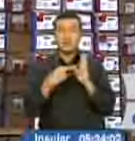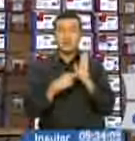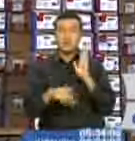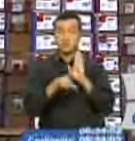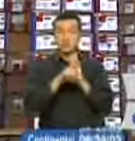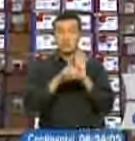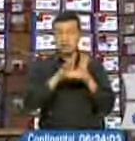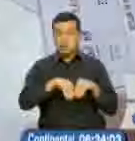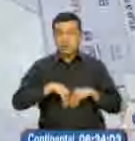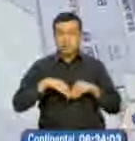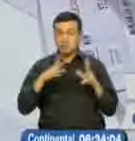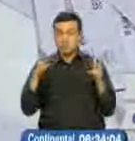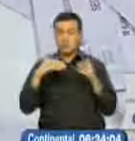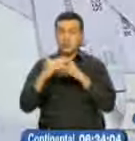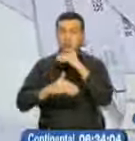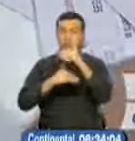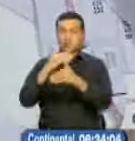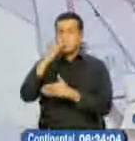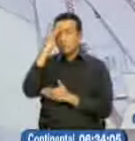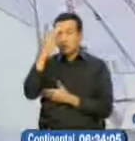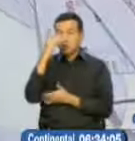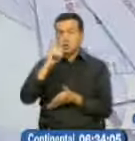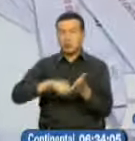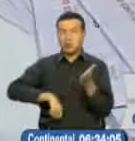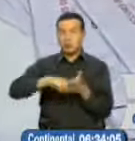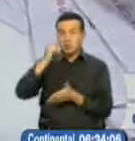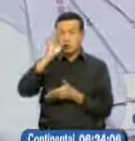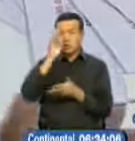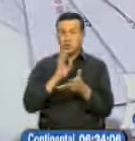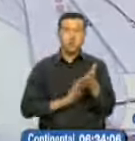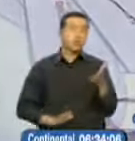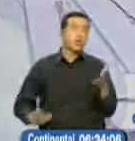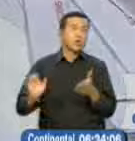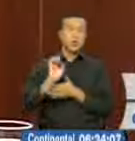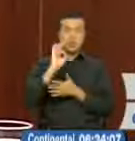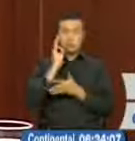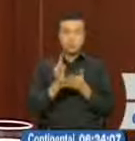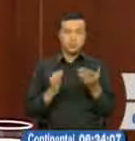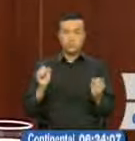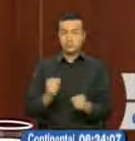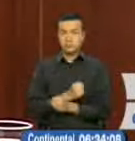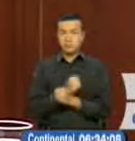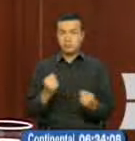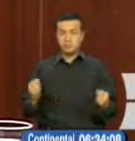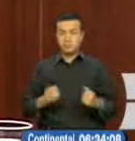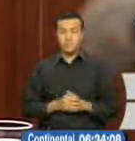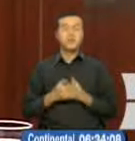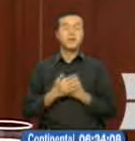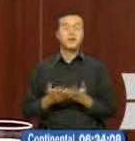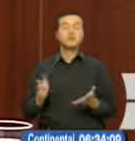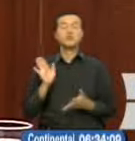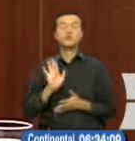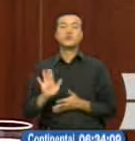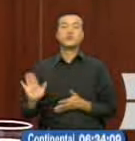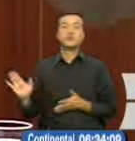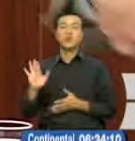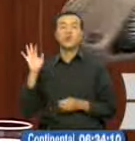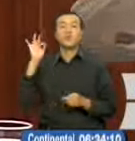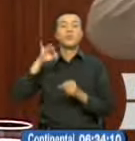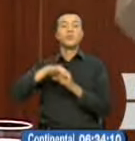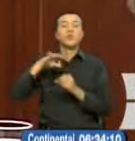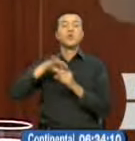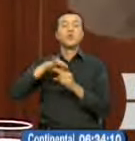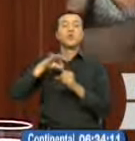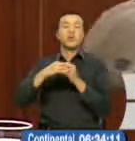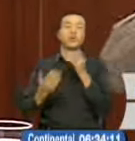ley. Posteriormente explicó por qué no procede un conteo total de los votos. Si la pretensión es